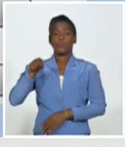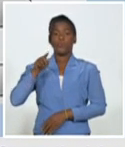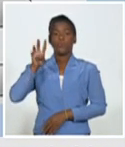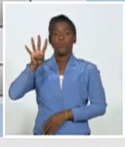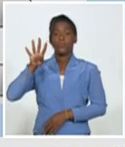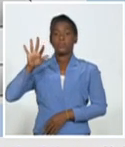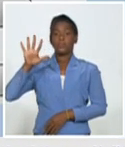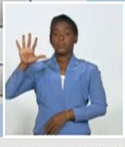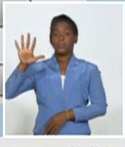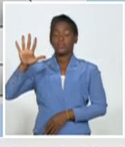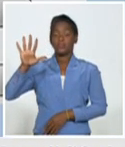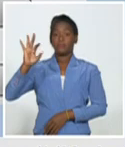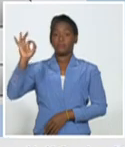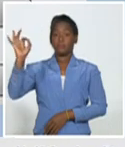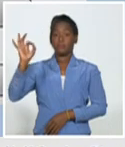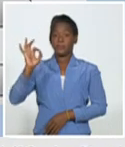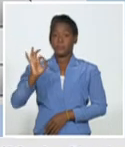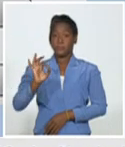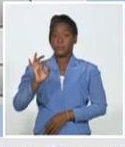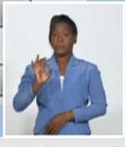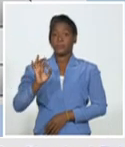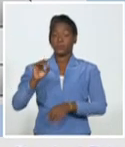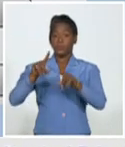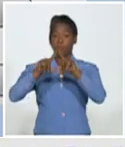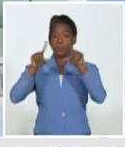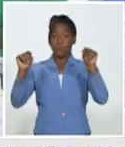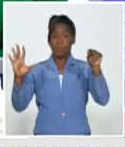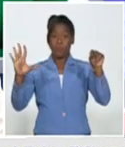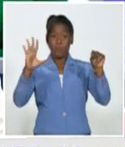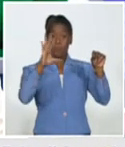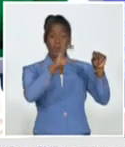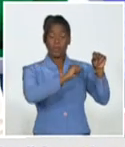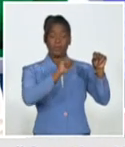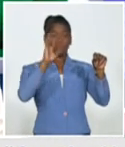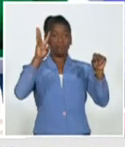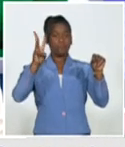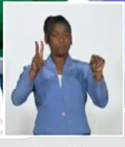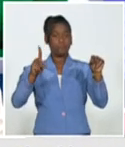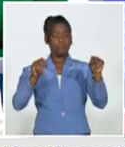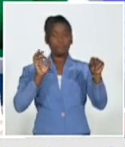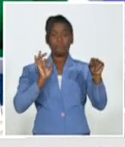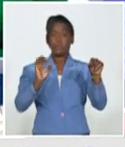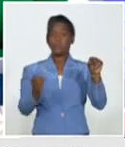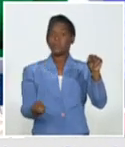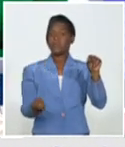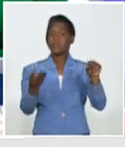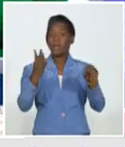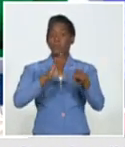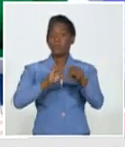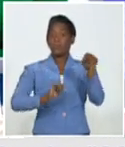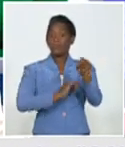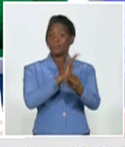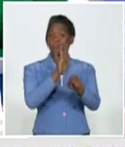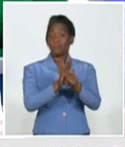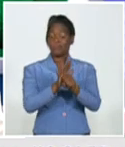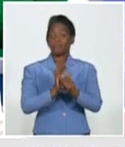2,45% de todas las muestras analizadas han resultado positivas a